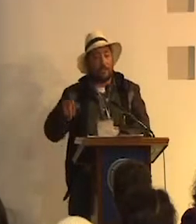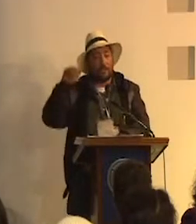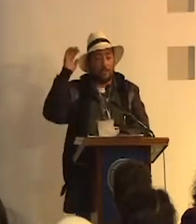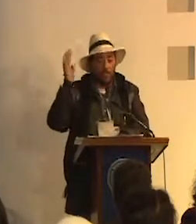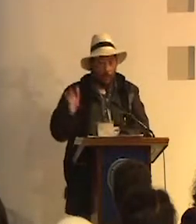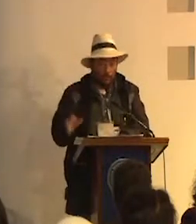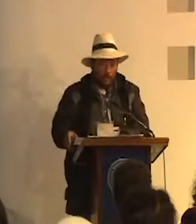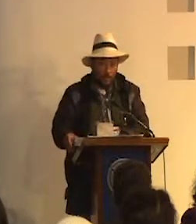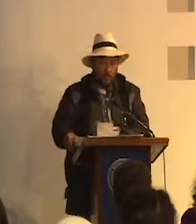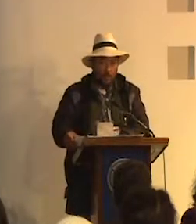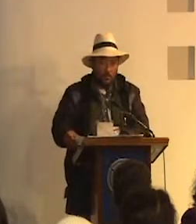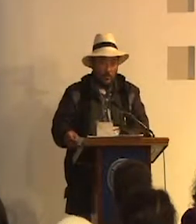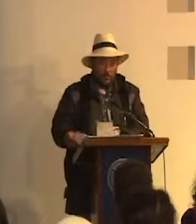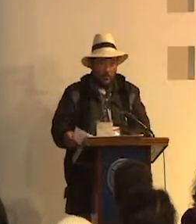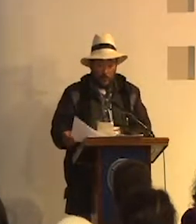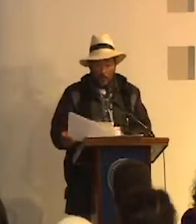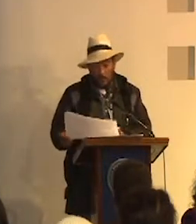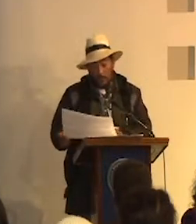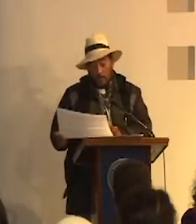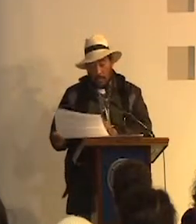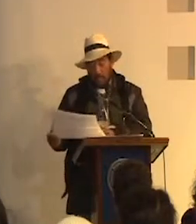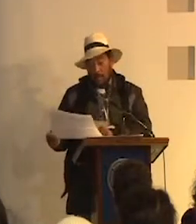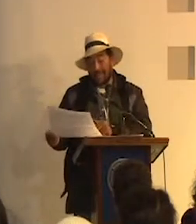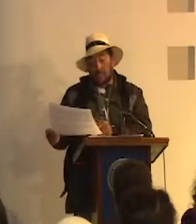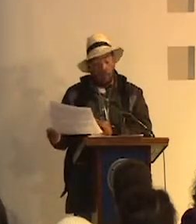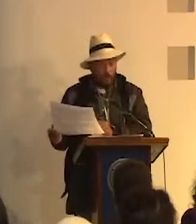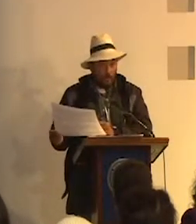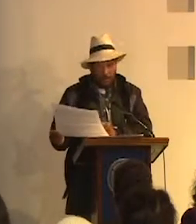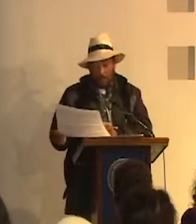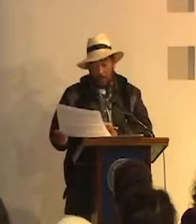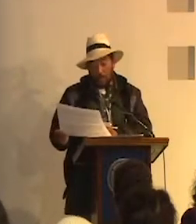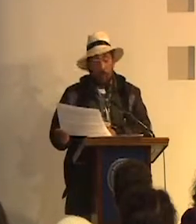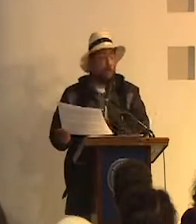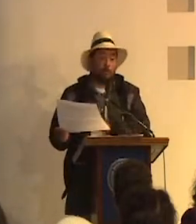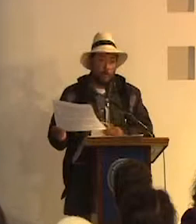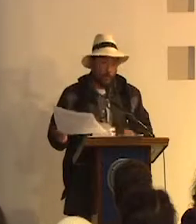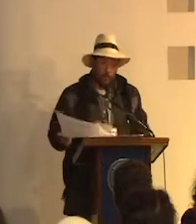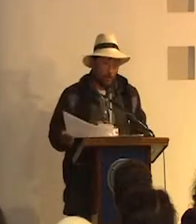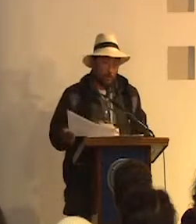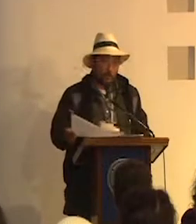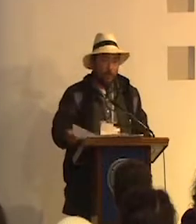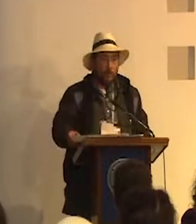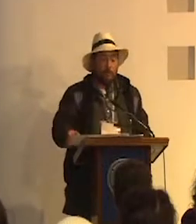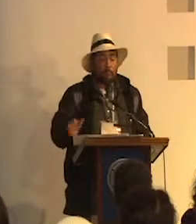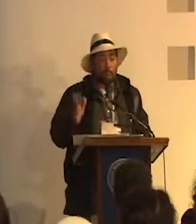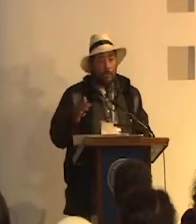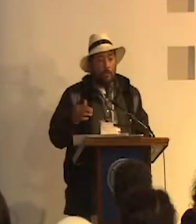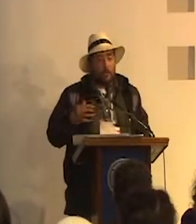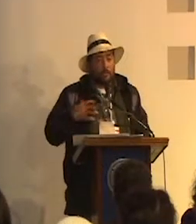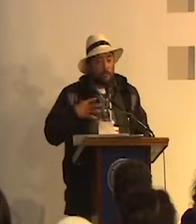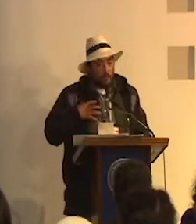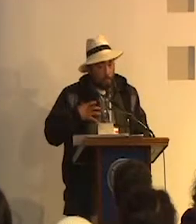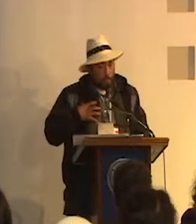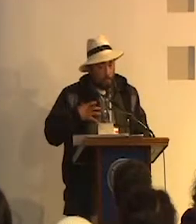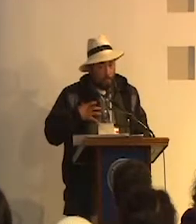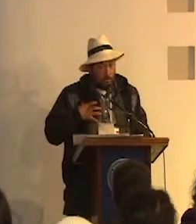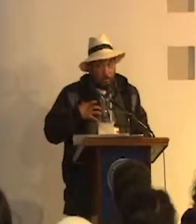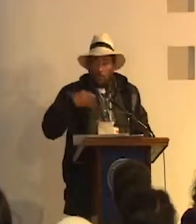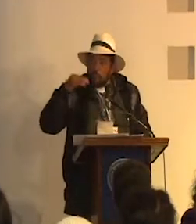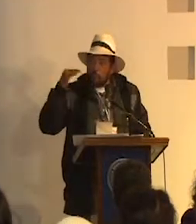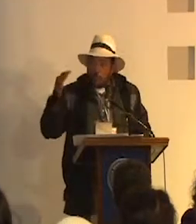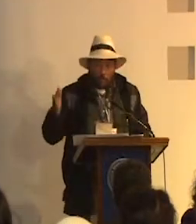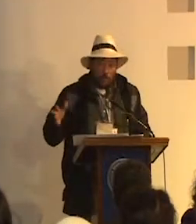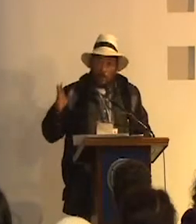firma el campesino que haya salido de su tierra. Entonces, eso es. Restitución y reubicación. No estamos de acuerdo con el retorno. ¿Por qué?